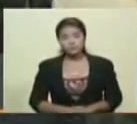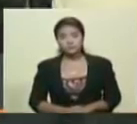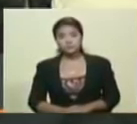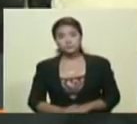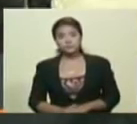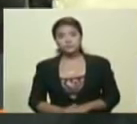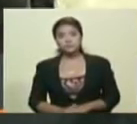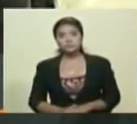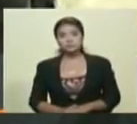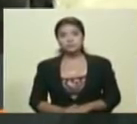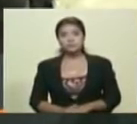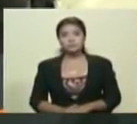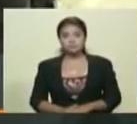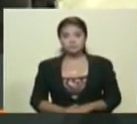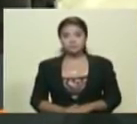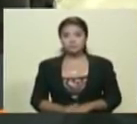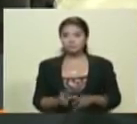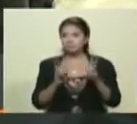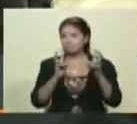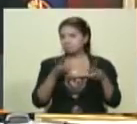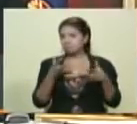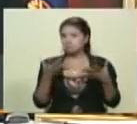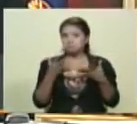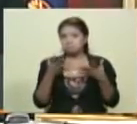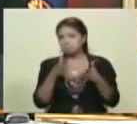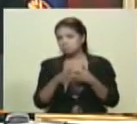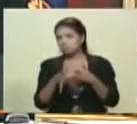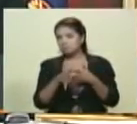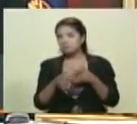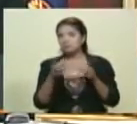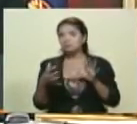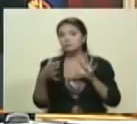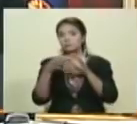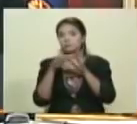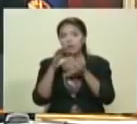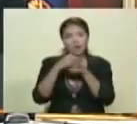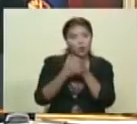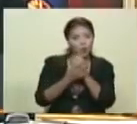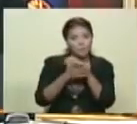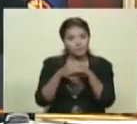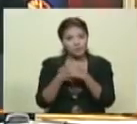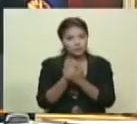ya esto sería como un tema más vinculado a la conspiración.